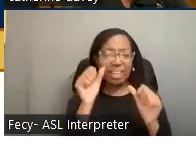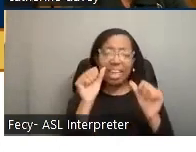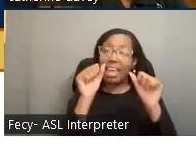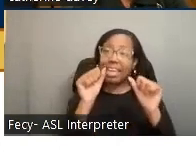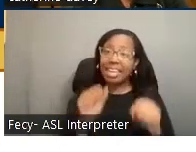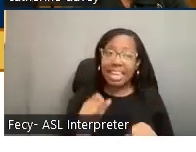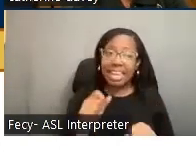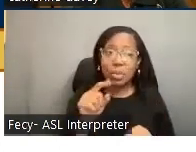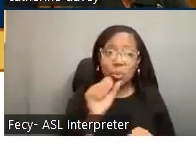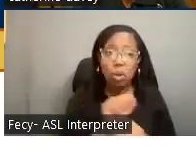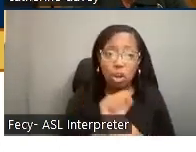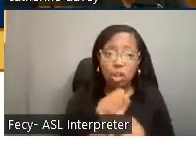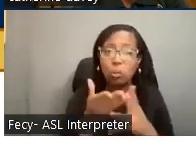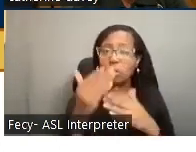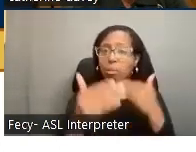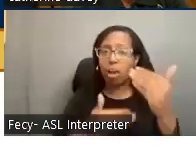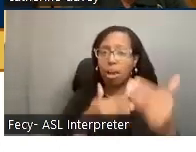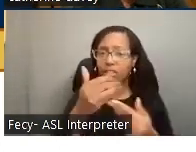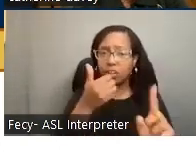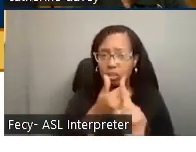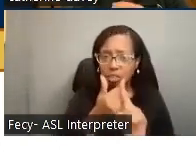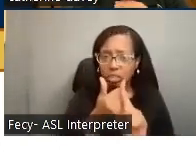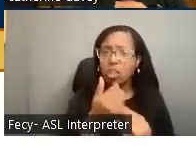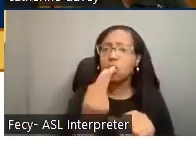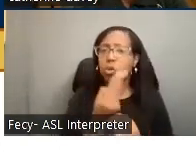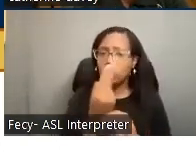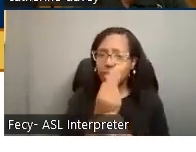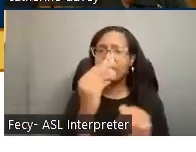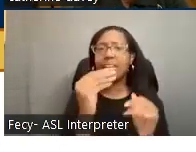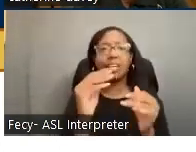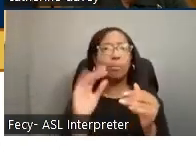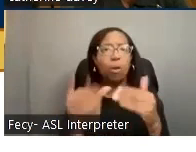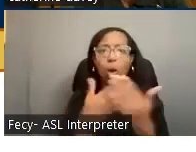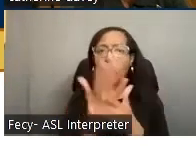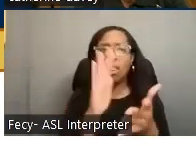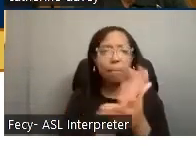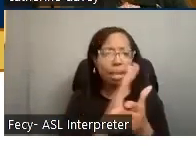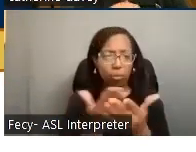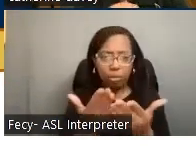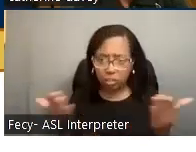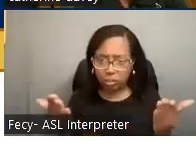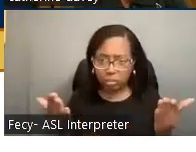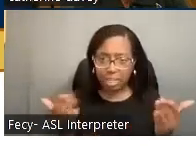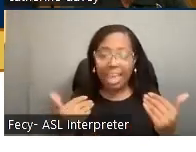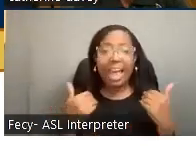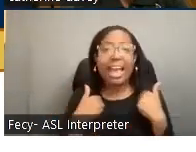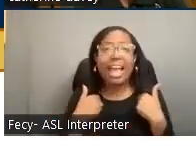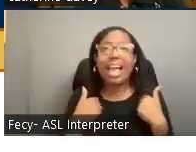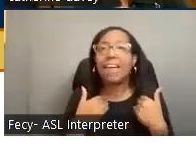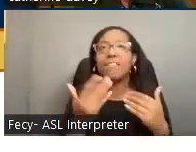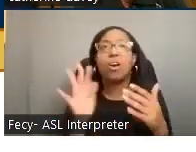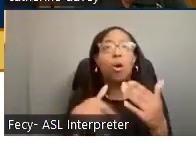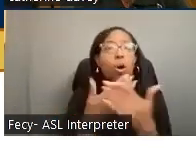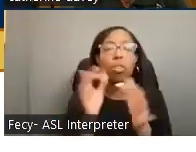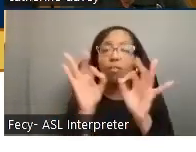puedo llevar a cabo el proceso solo usando los materiales disponibles, incluyendo la guía de paso a paso. Tengo toda esta información disponible en mi